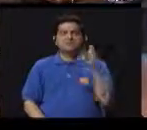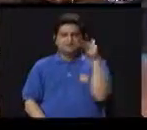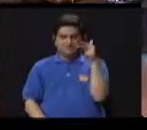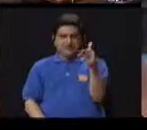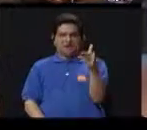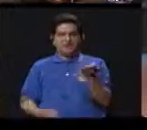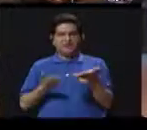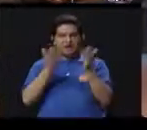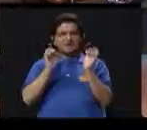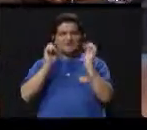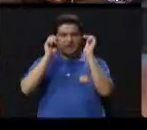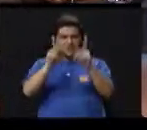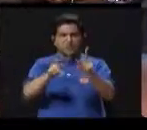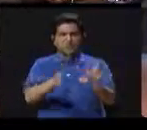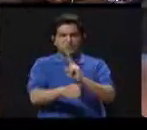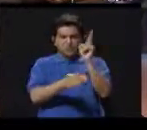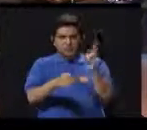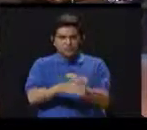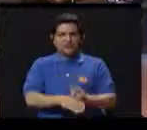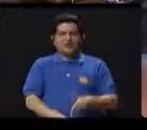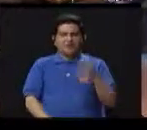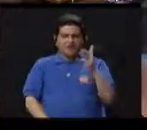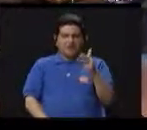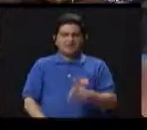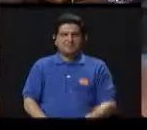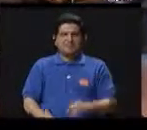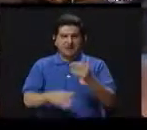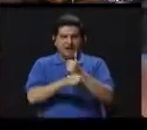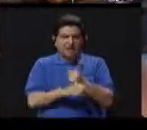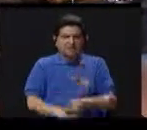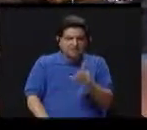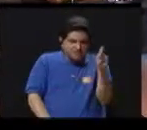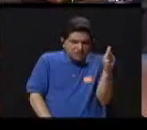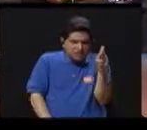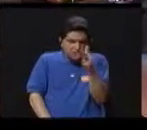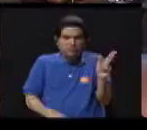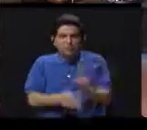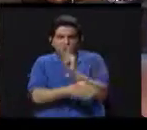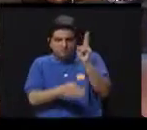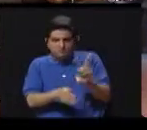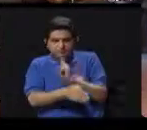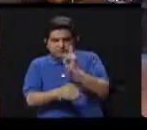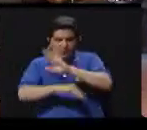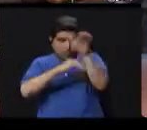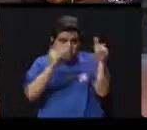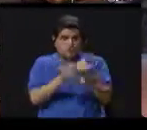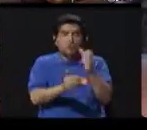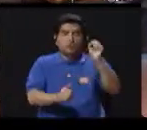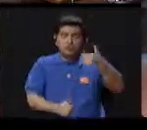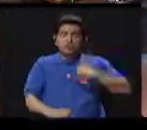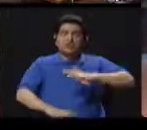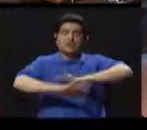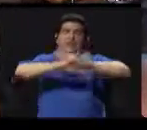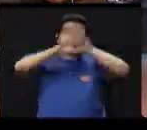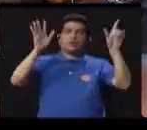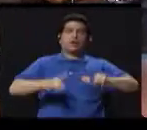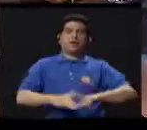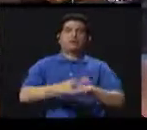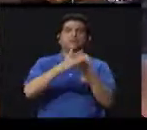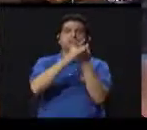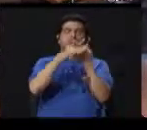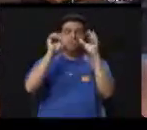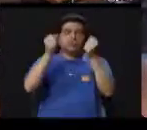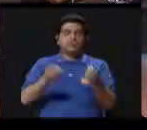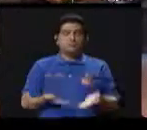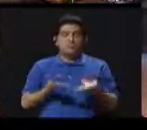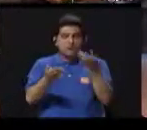cámara, darles a ellos la oportunidad de utilizar la cámara, que hicieran tomas, ¿verdad?, y utilizarlas. Todo eso sí lo teníamos muy claro en un inicio